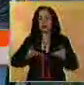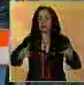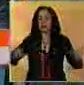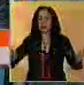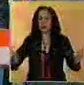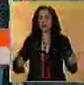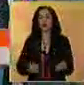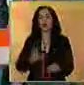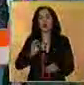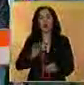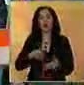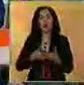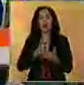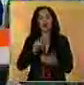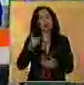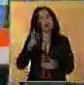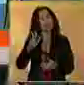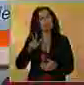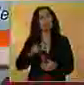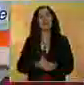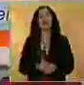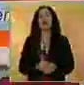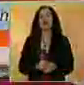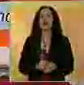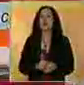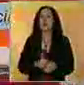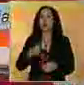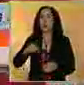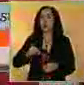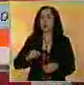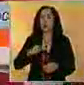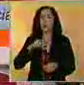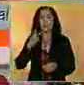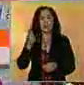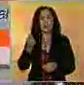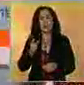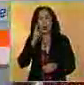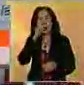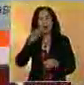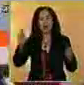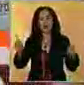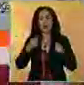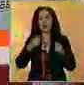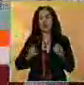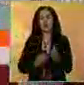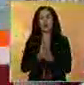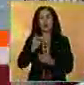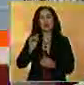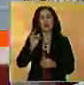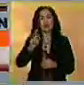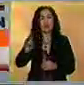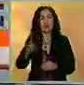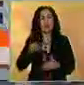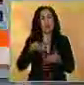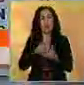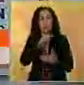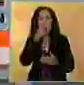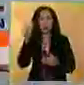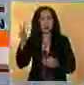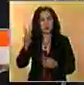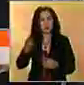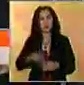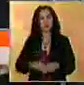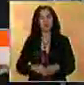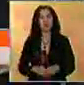desarrollarán entre el 9 y el 13 de noviembre a fin de celebrar los 21 años de la Fundación José Félix Rivas en la lucha contra las drogas en